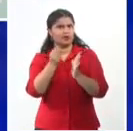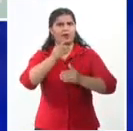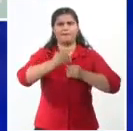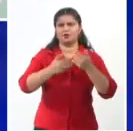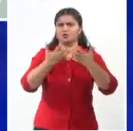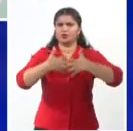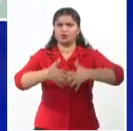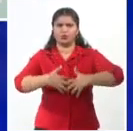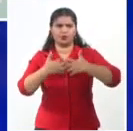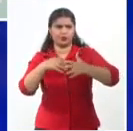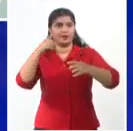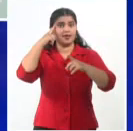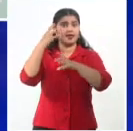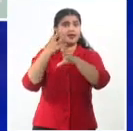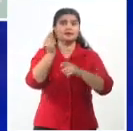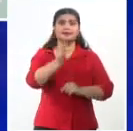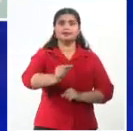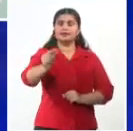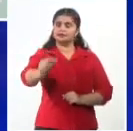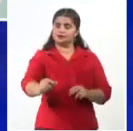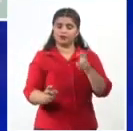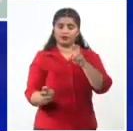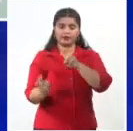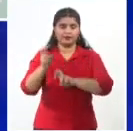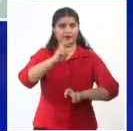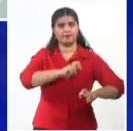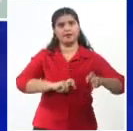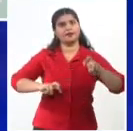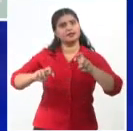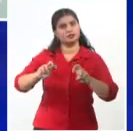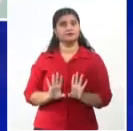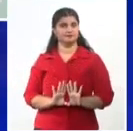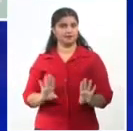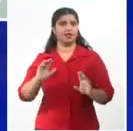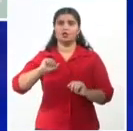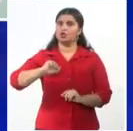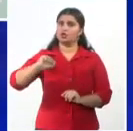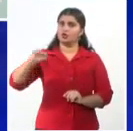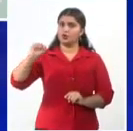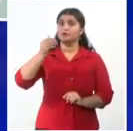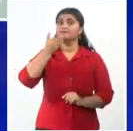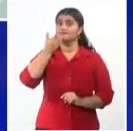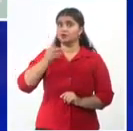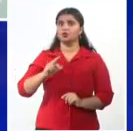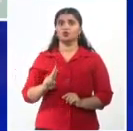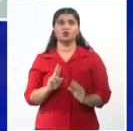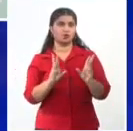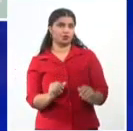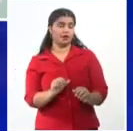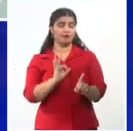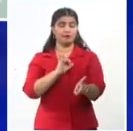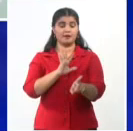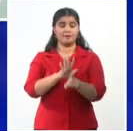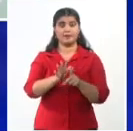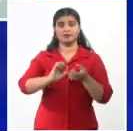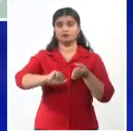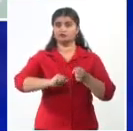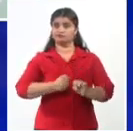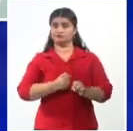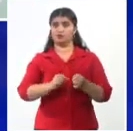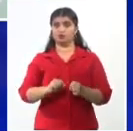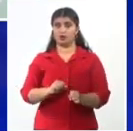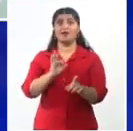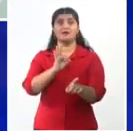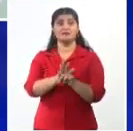nuestras vacunas, indiscutiblemente esto se logró comenzar a controlar a partir del